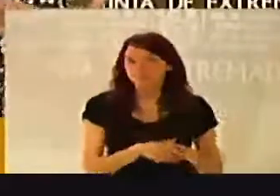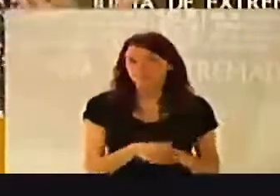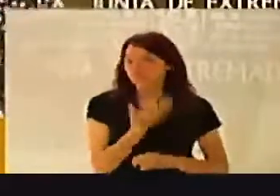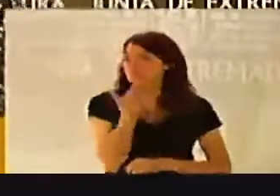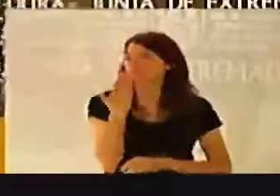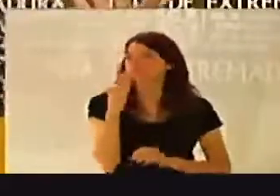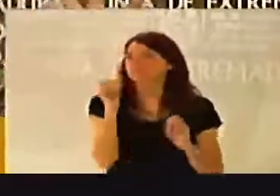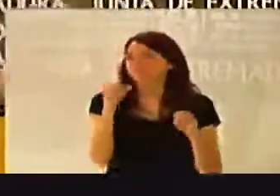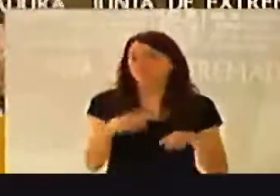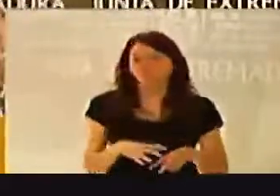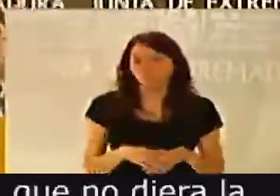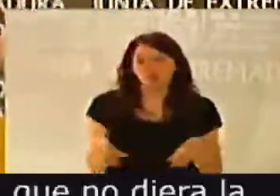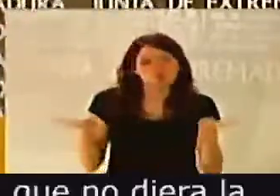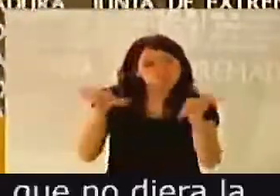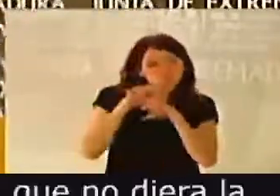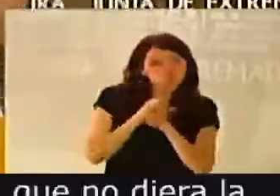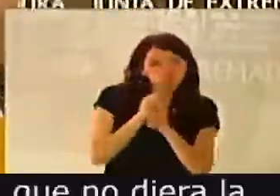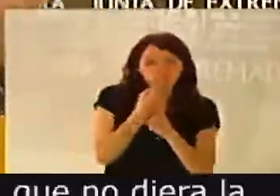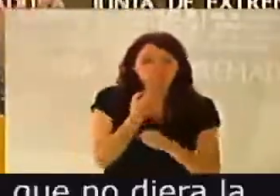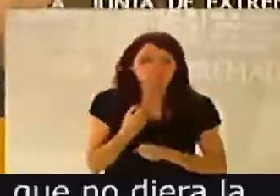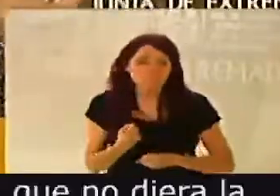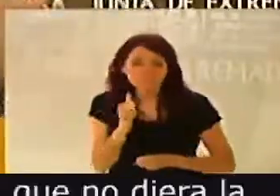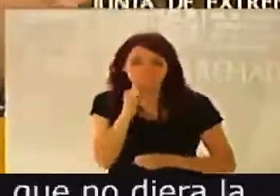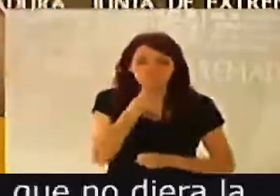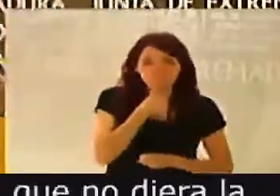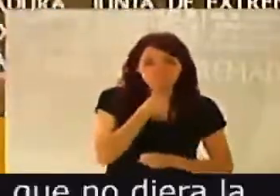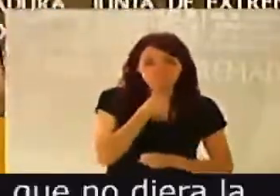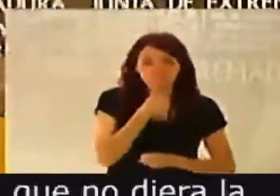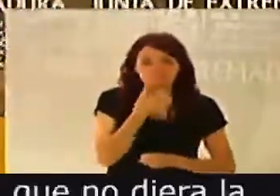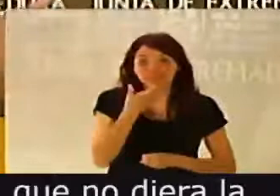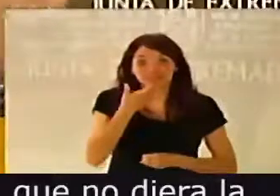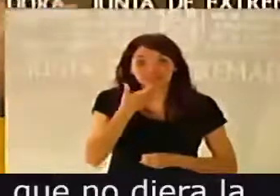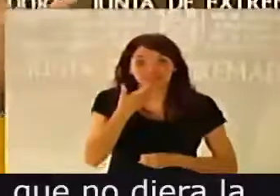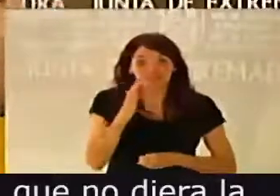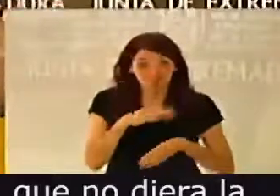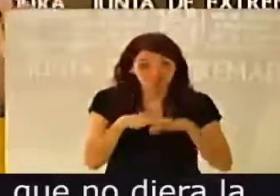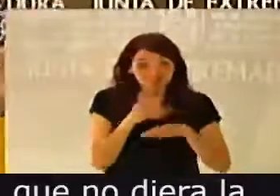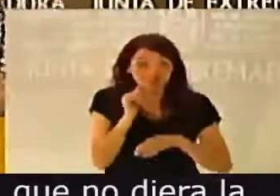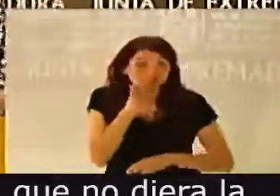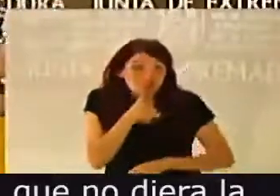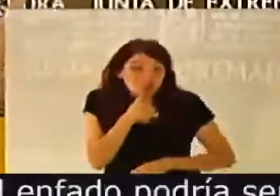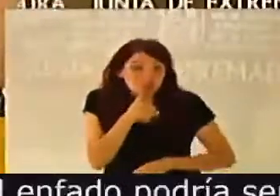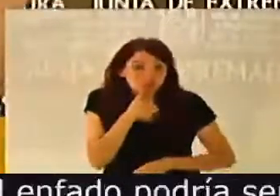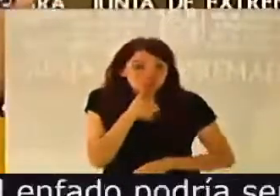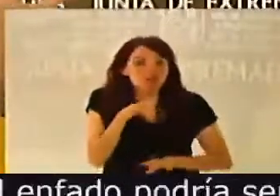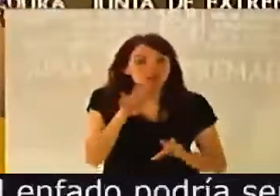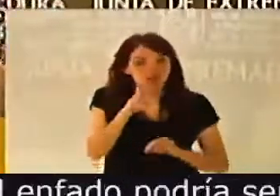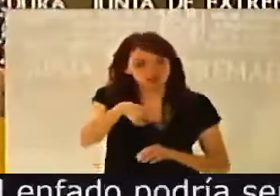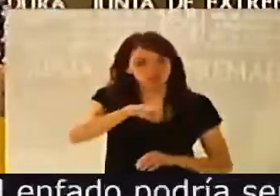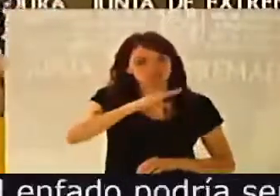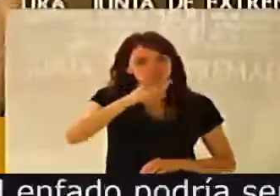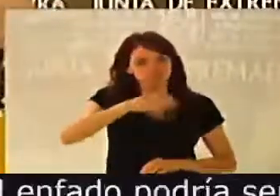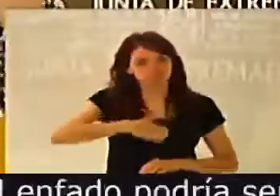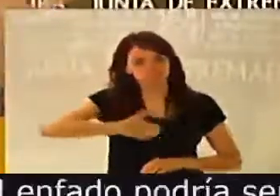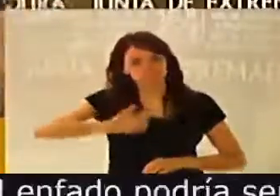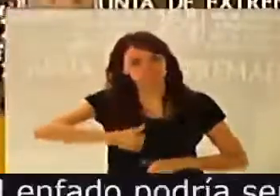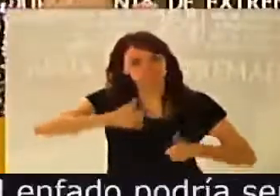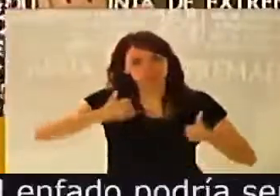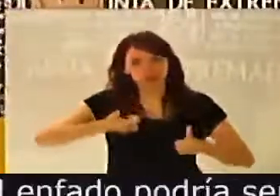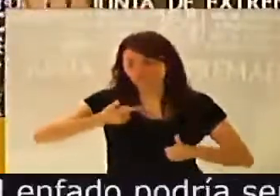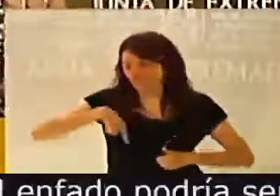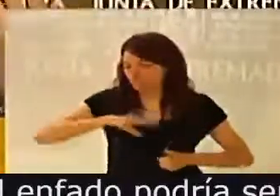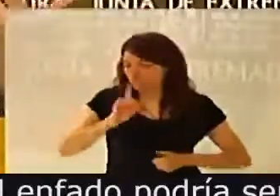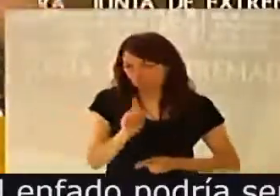que no fuera transparente, pues todavía el enfado podría ser mayor. Por tanto, este Gobierno está dispuesto a pactar y hablar los